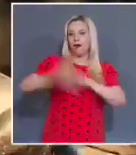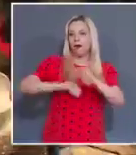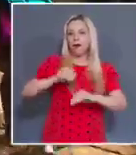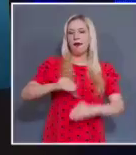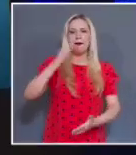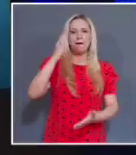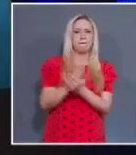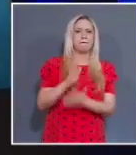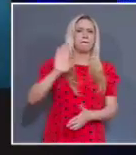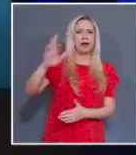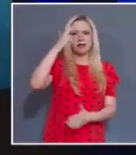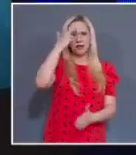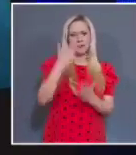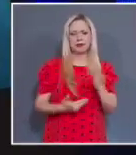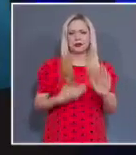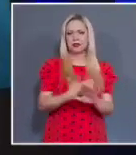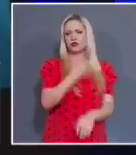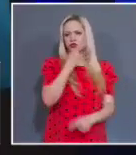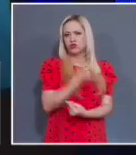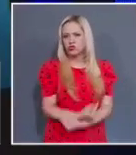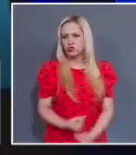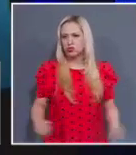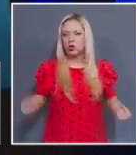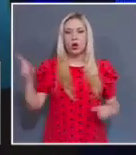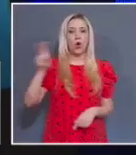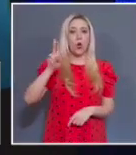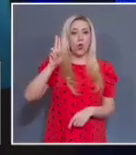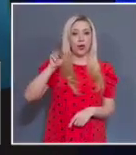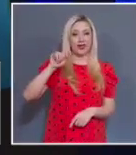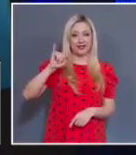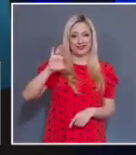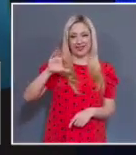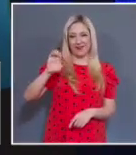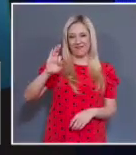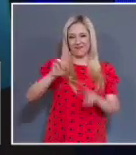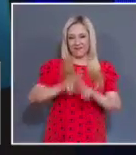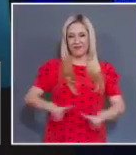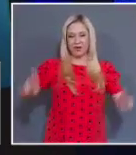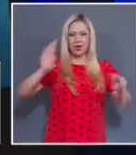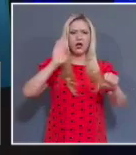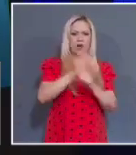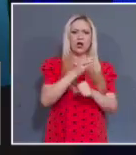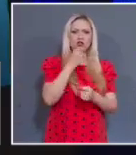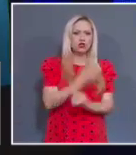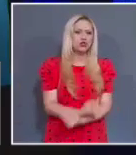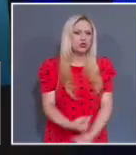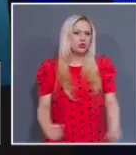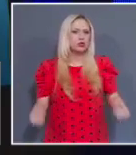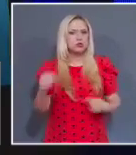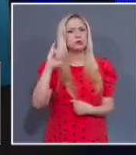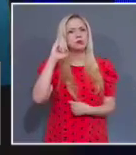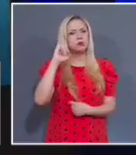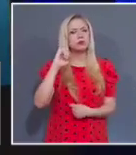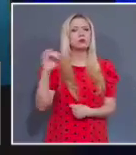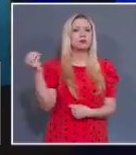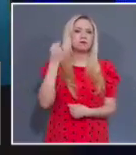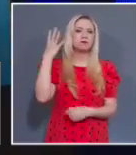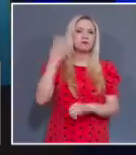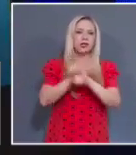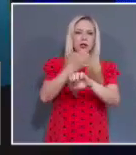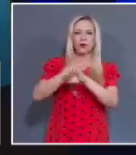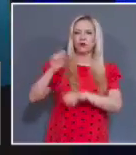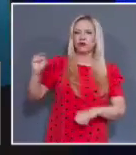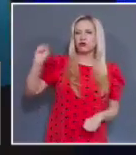infantil. UNICEF apoyó a la Alianza de Comisiones de Infancia de los Congresos locales para armonizar